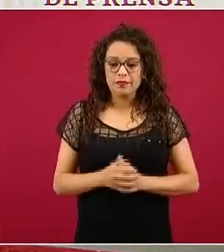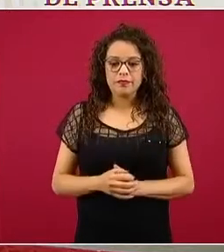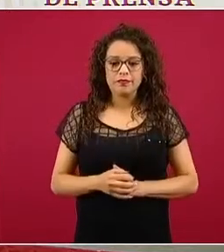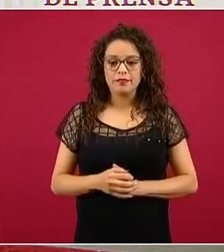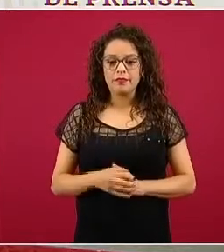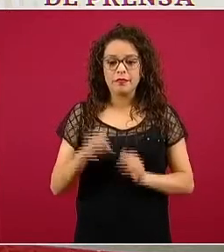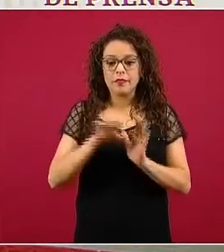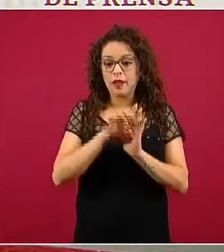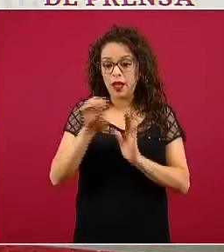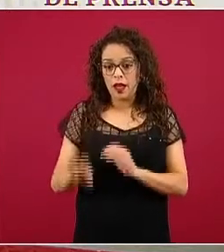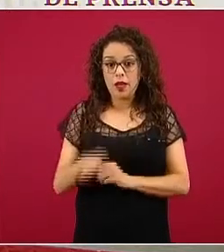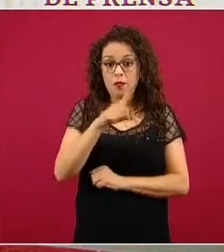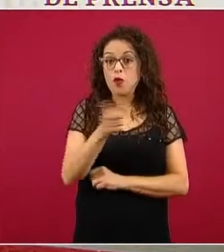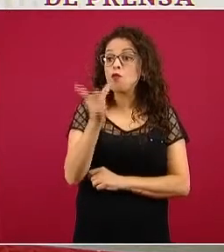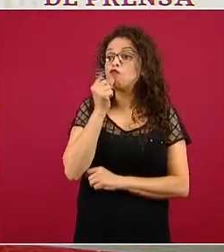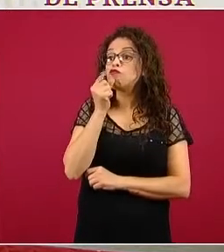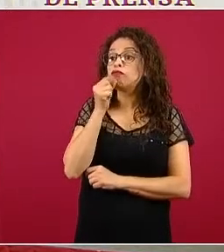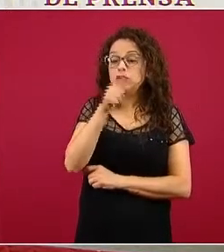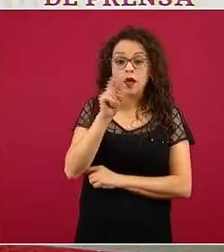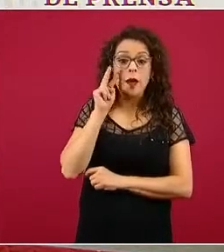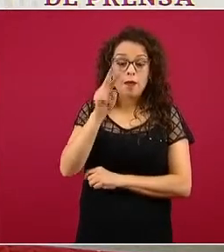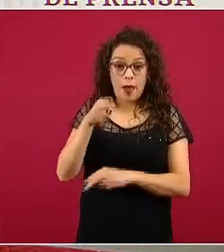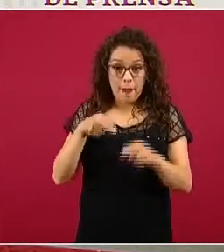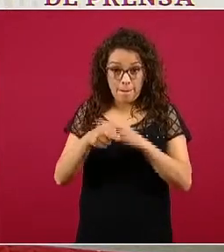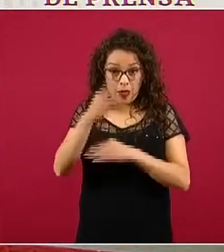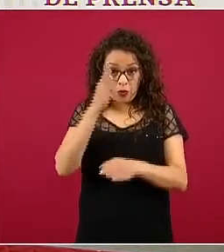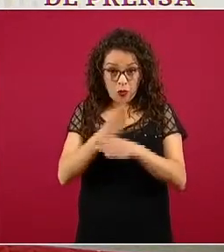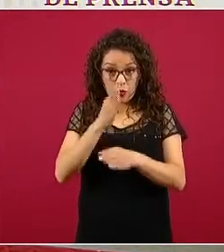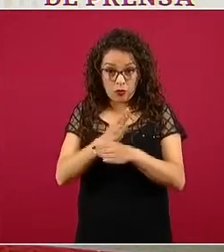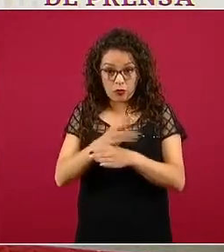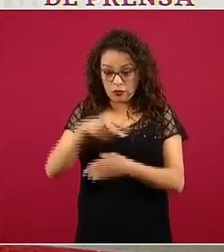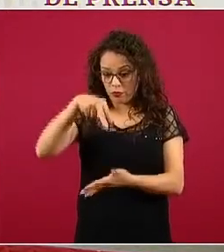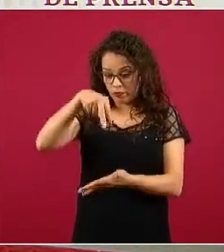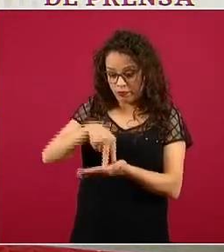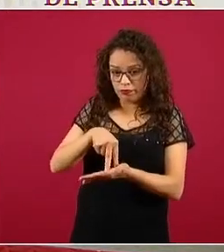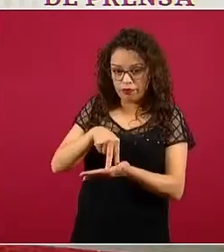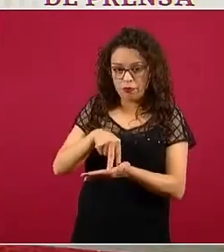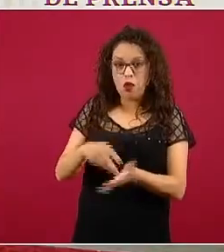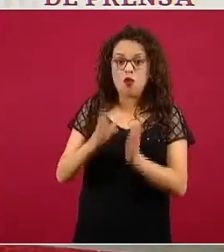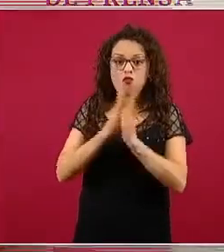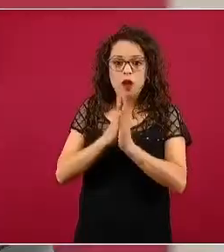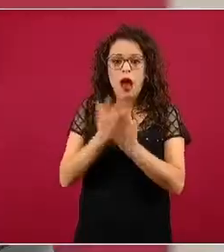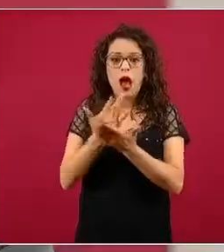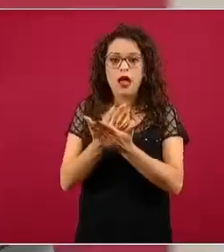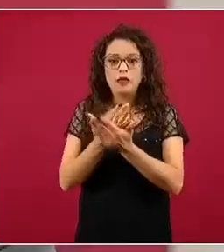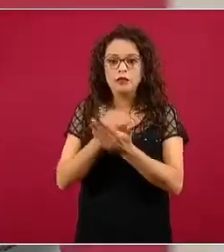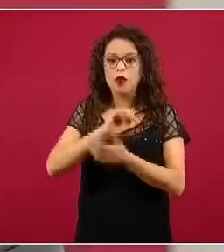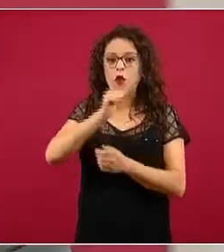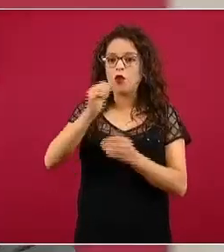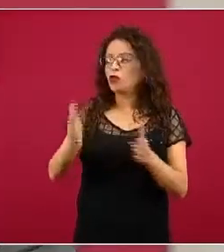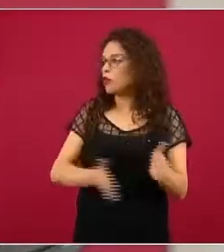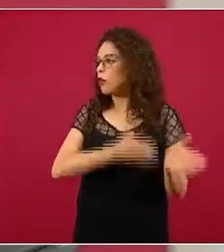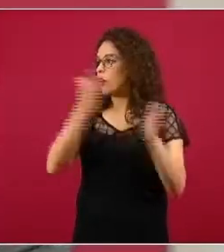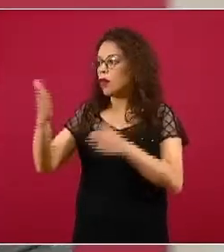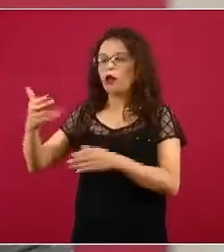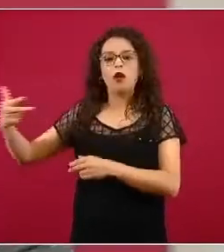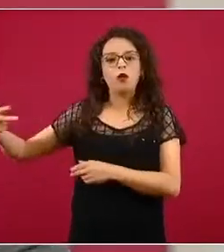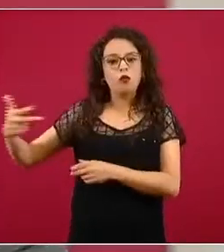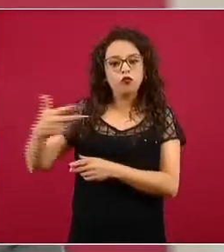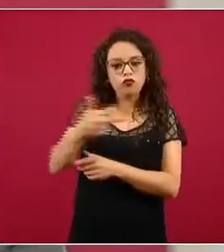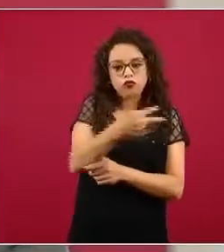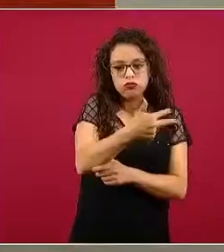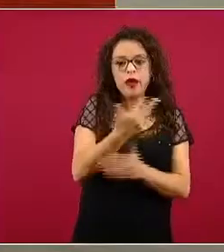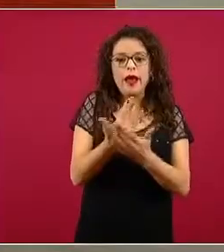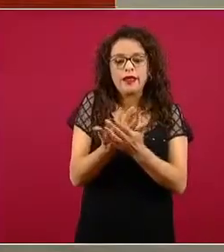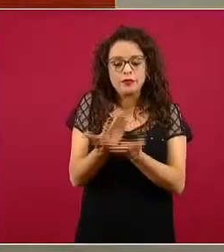suele estar el policía en la entrada del autobús, no solo de la estación, diciendo por favor espere al siguiente autobús. Las medidas que